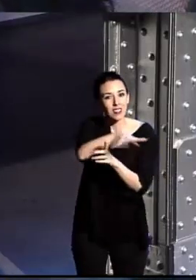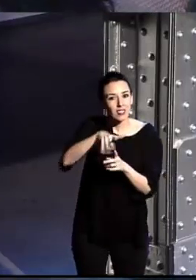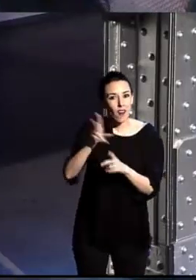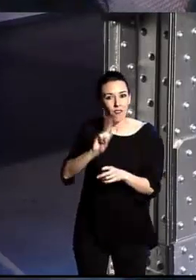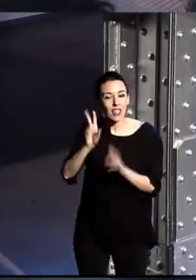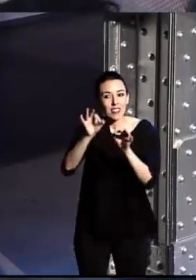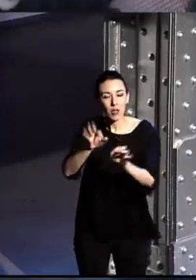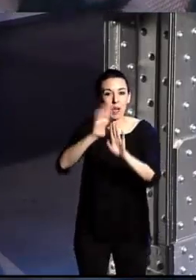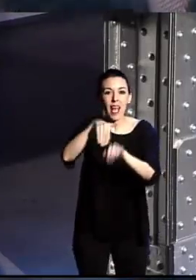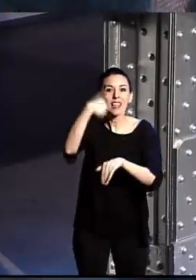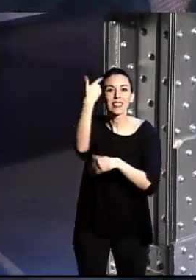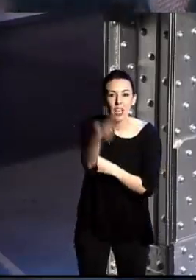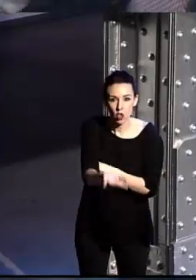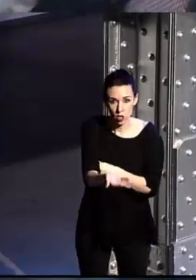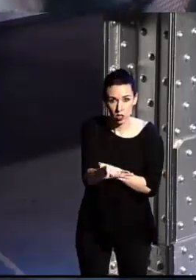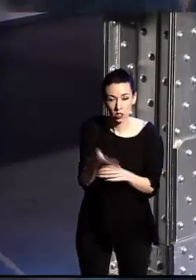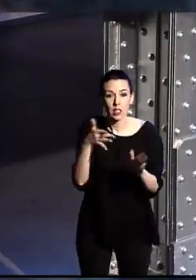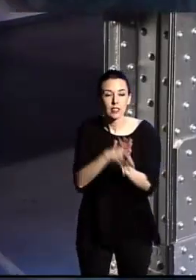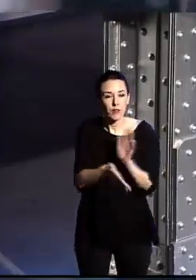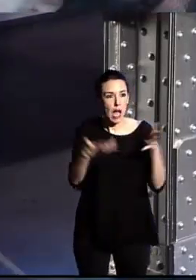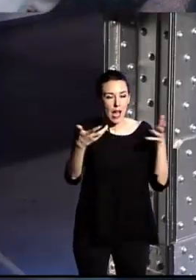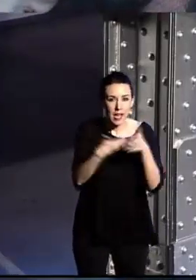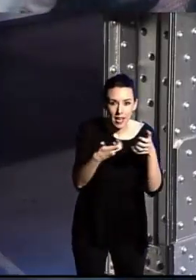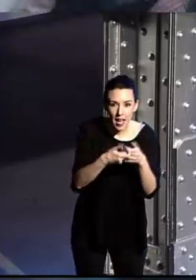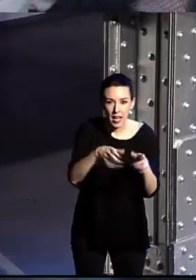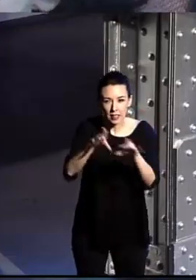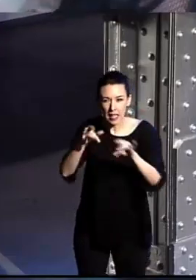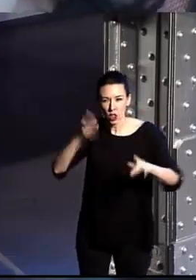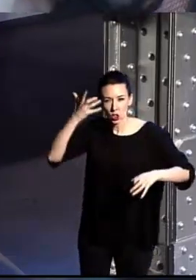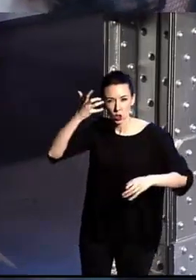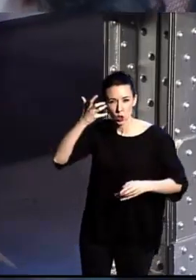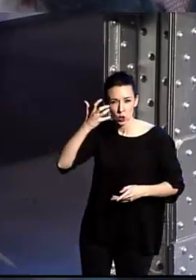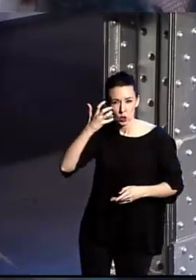siempre son exteriores. Exteriores en guerra, territorios inhóspitos,